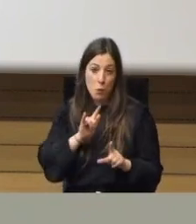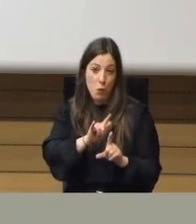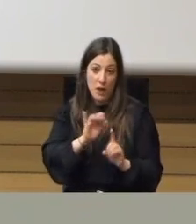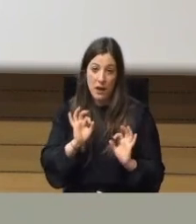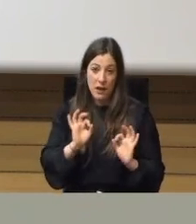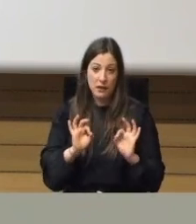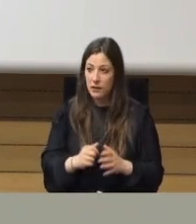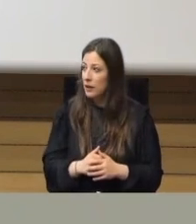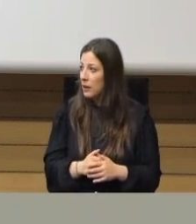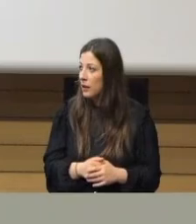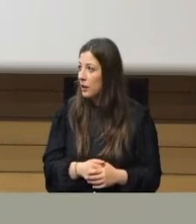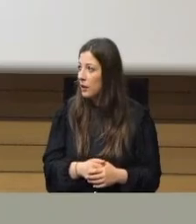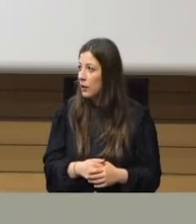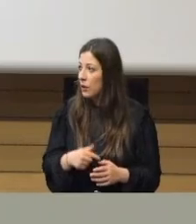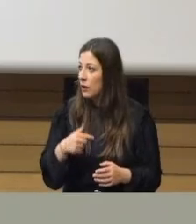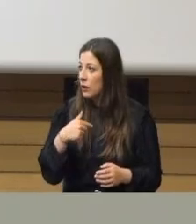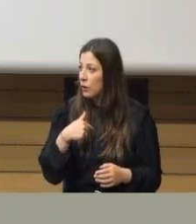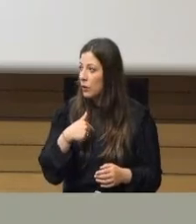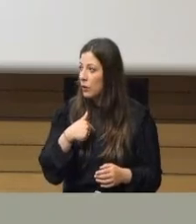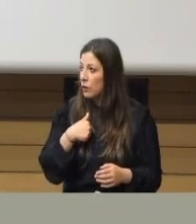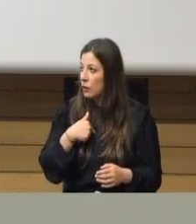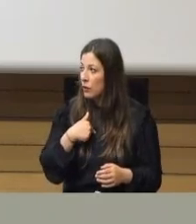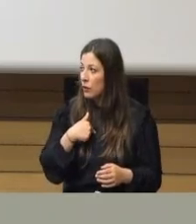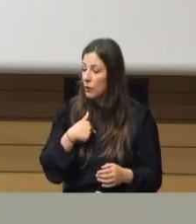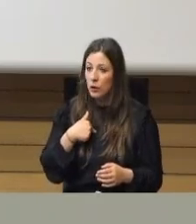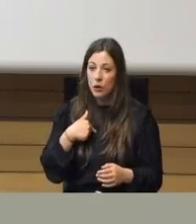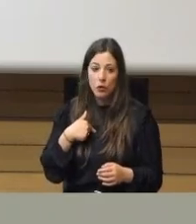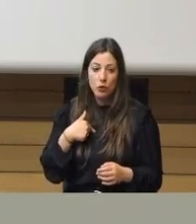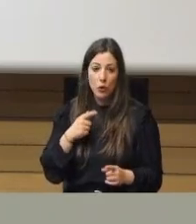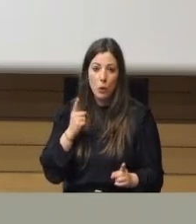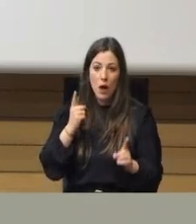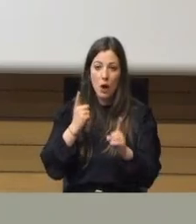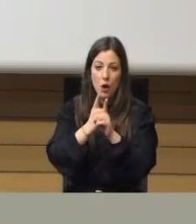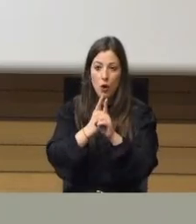Yo no me meto porque me cae mal, pero si no me meto con él, mis amigos me rechazan.